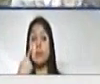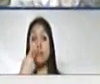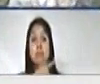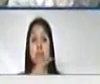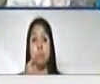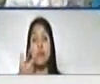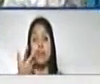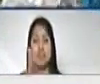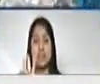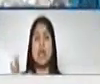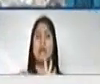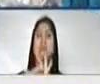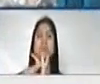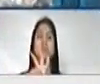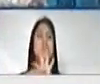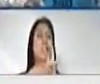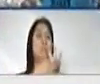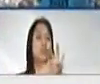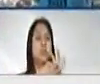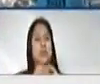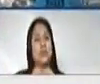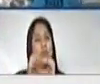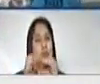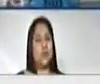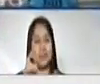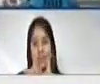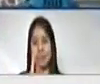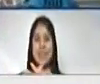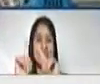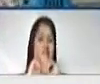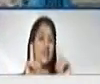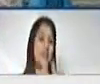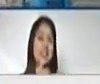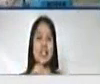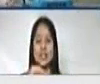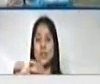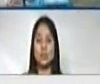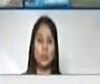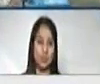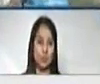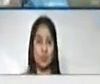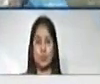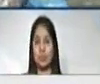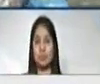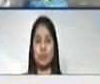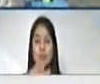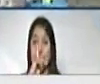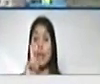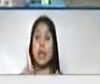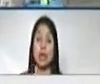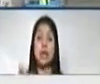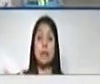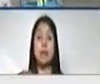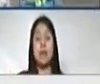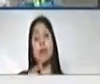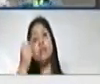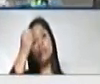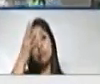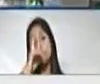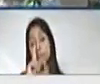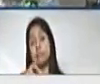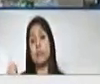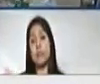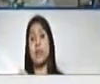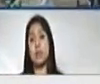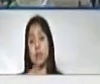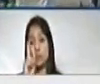y lamentablemente, hay que decirlo, algunos de ellos o alguno de ellos pudiera fallecer víctima del nuevo coronavirus.